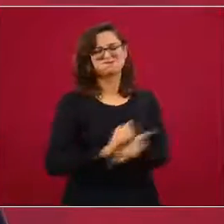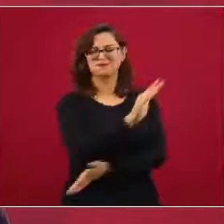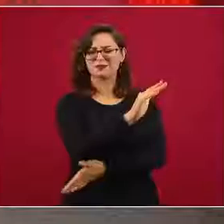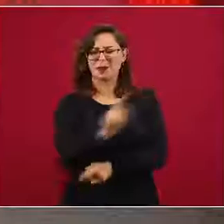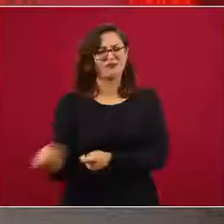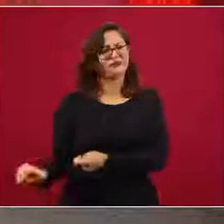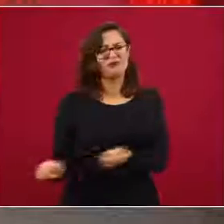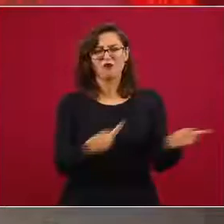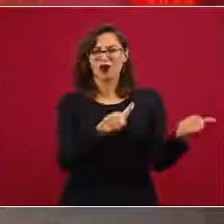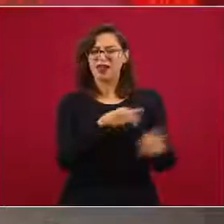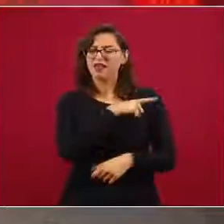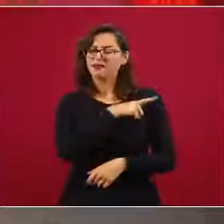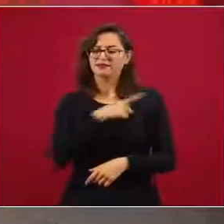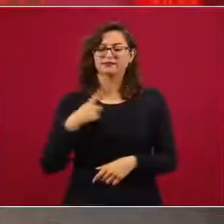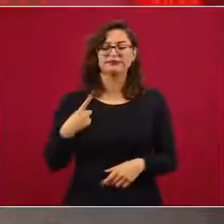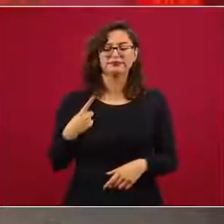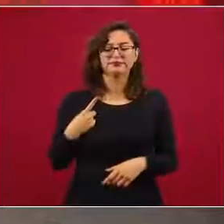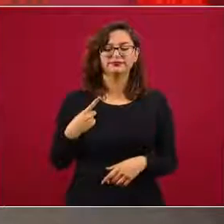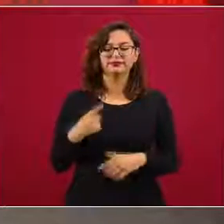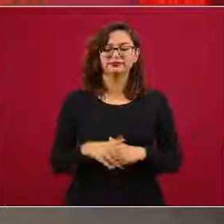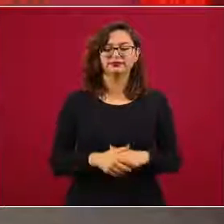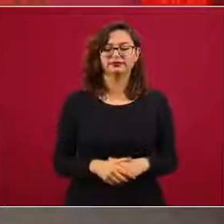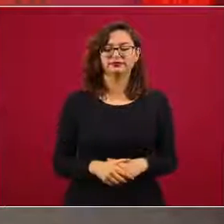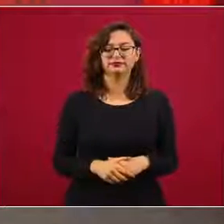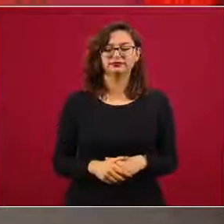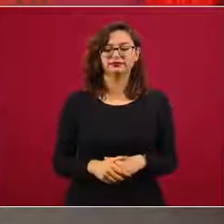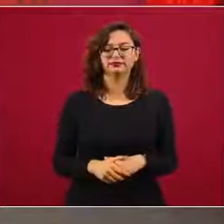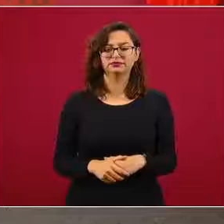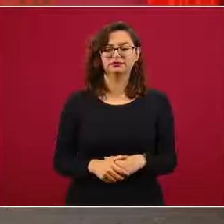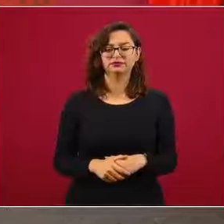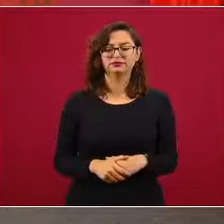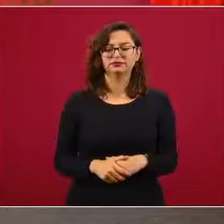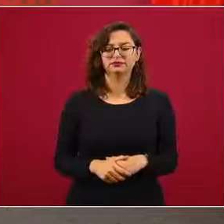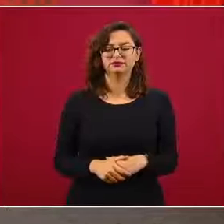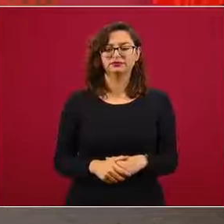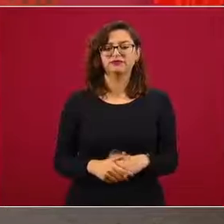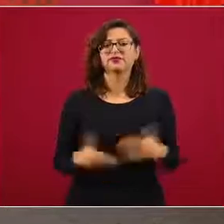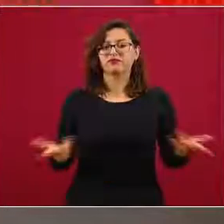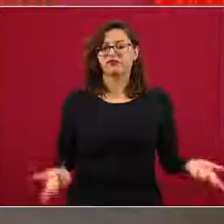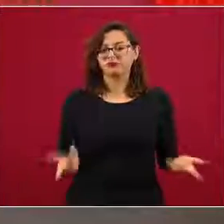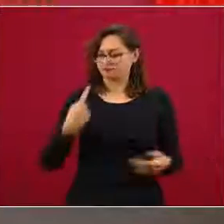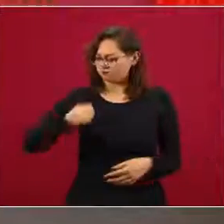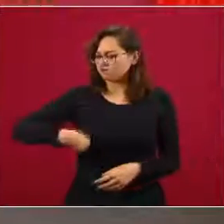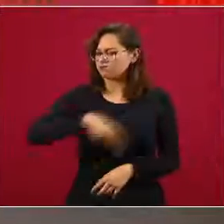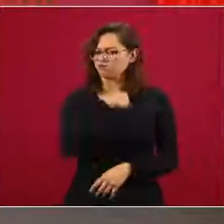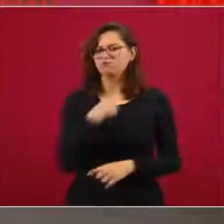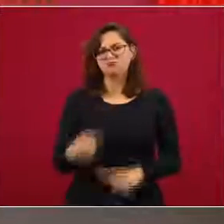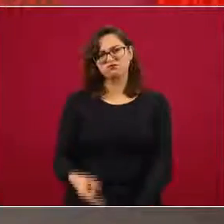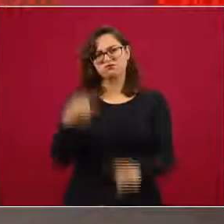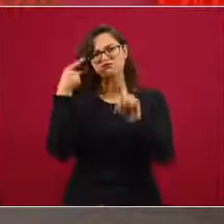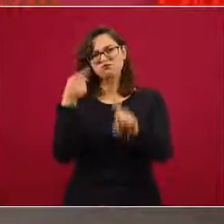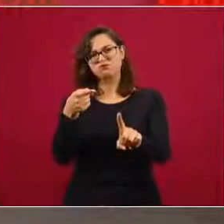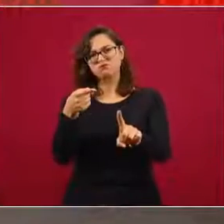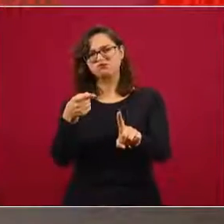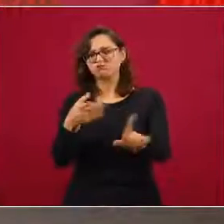del país. Y esa es nuestra misión y ese es nuestro